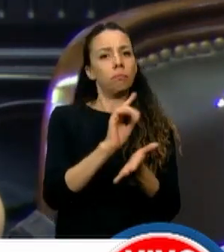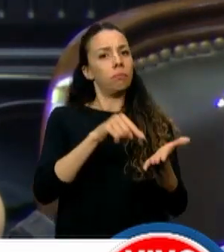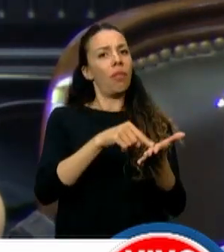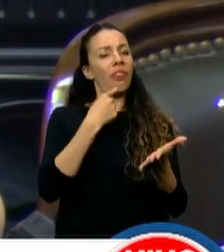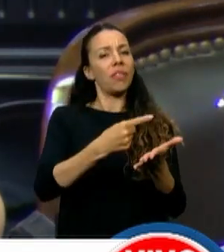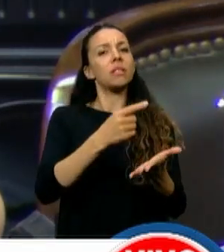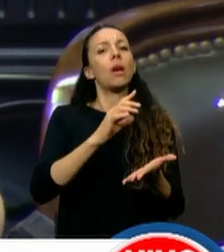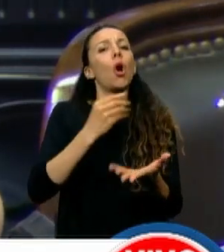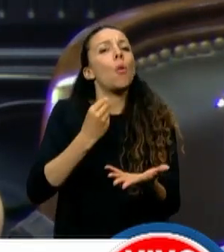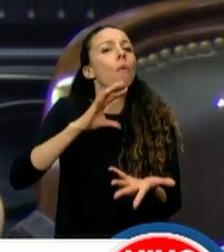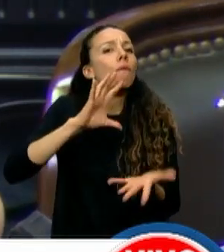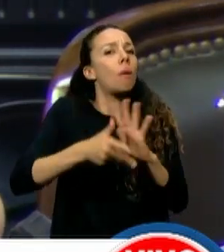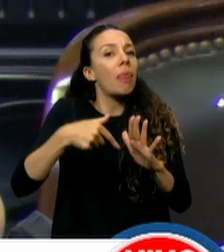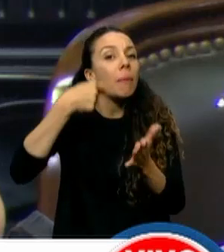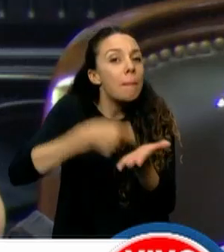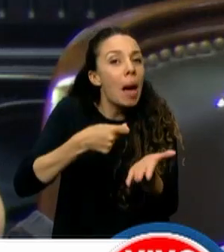los gastos del gobierno,